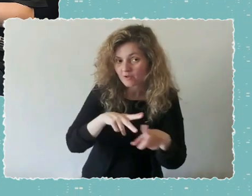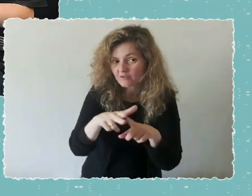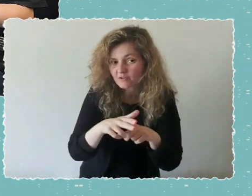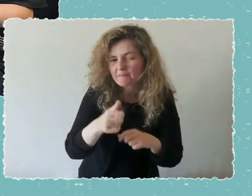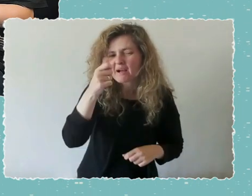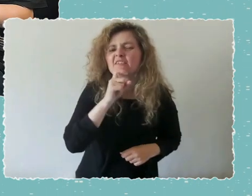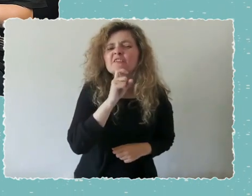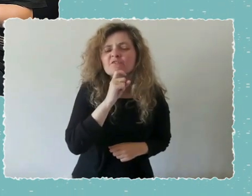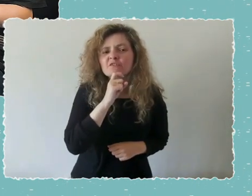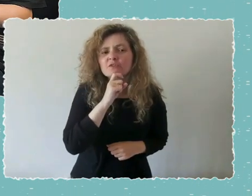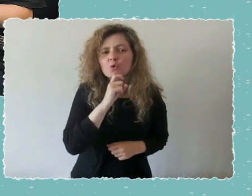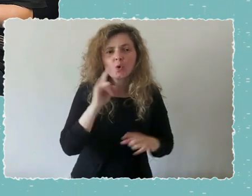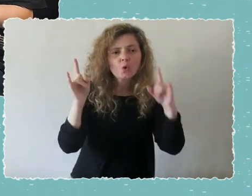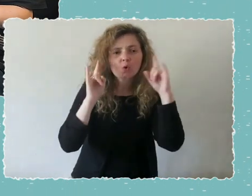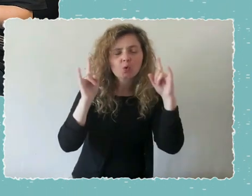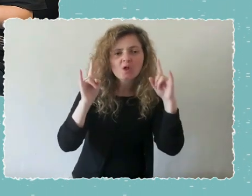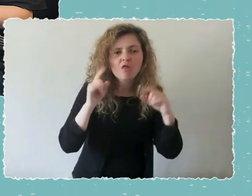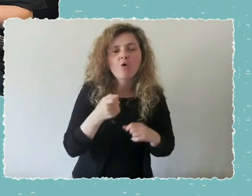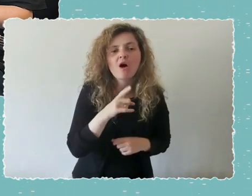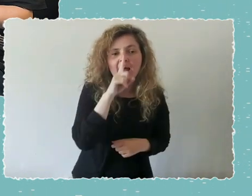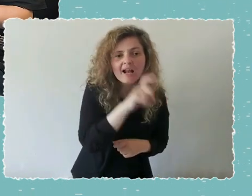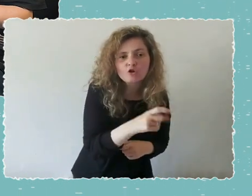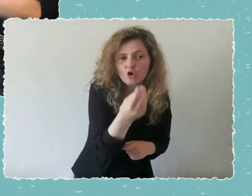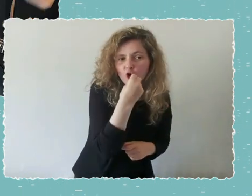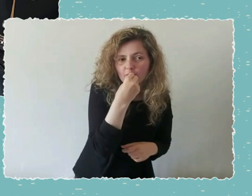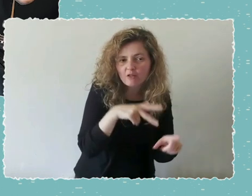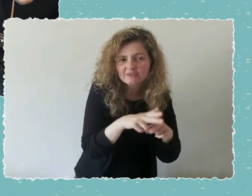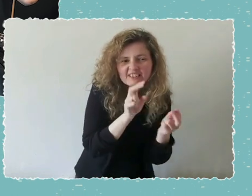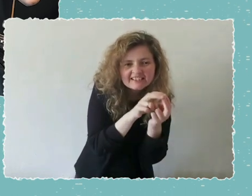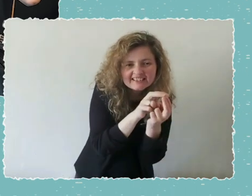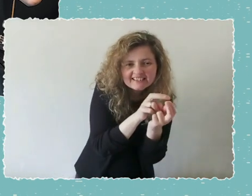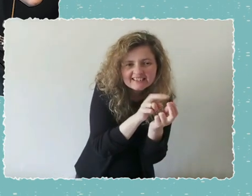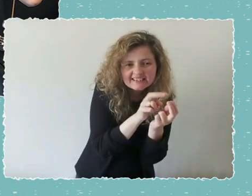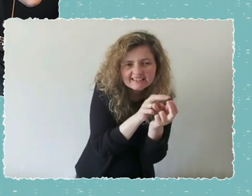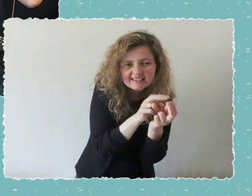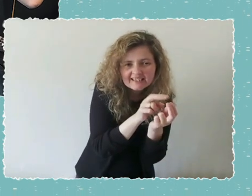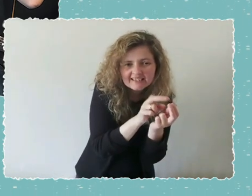millo? Más difícil. Ruido de rato comendo millo, a ver.